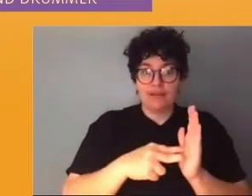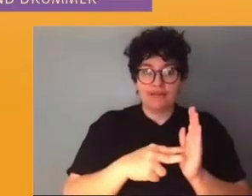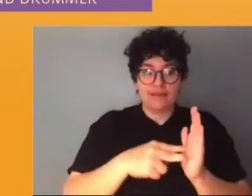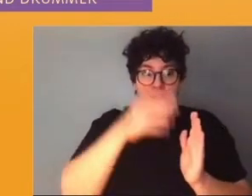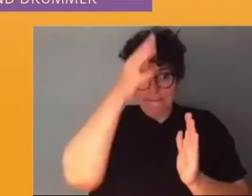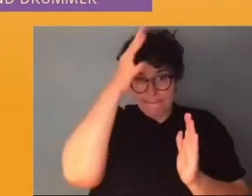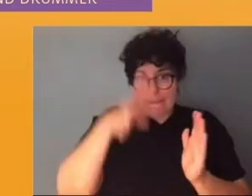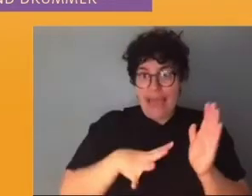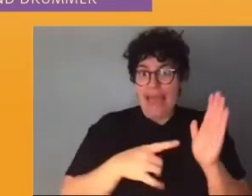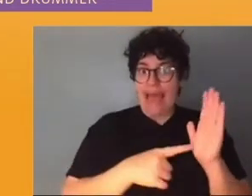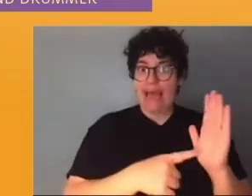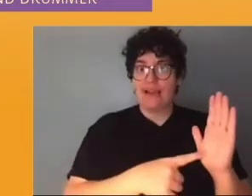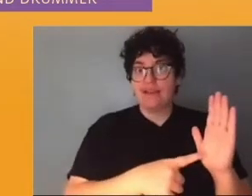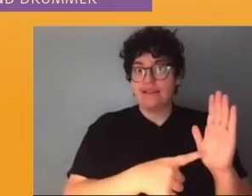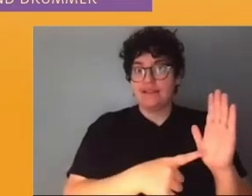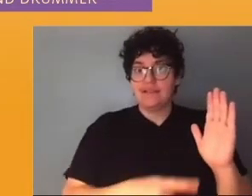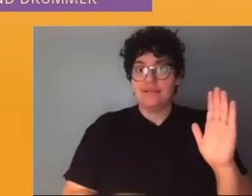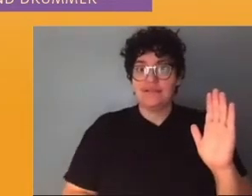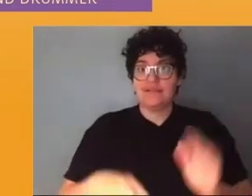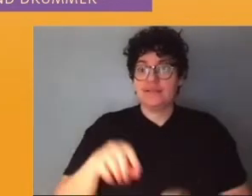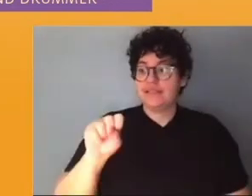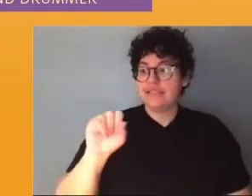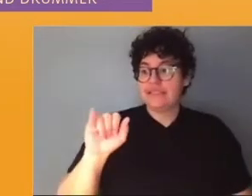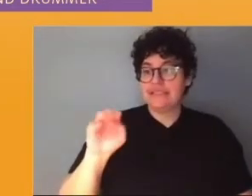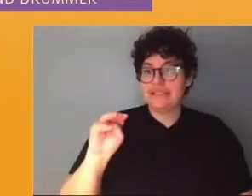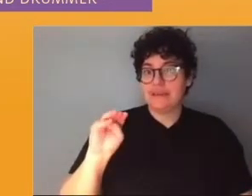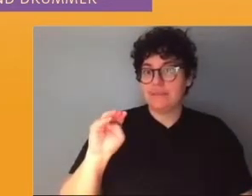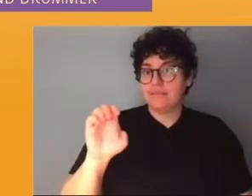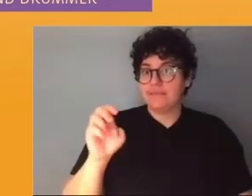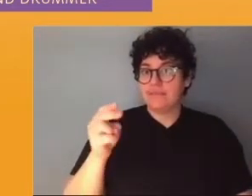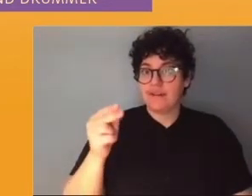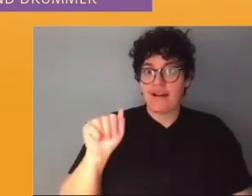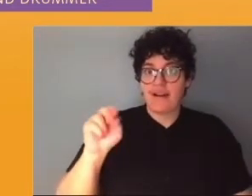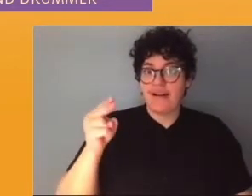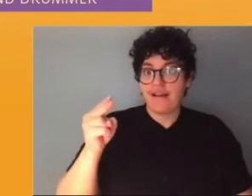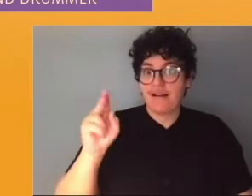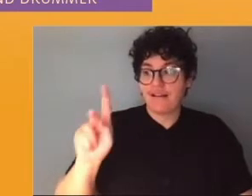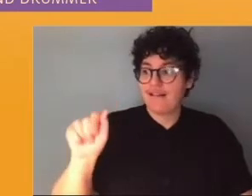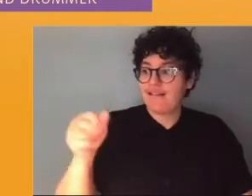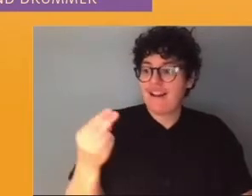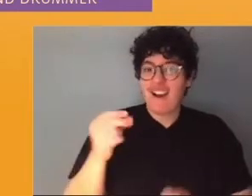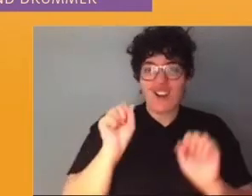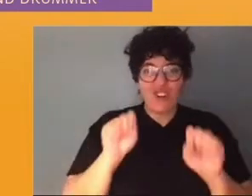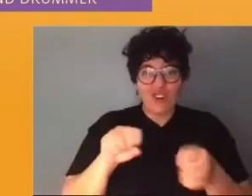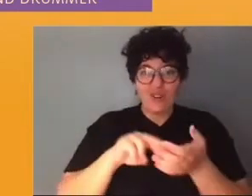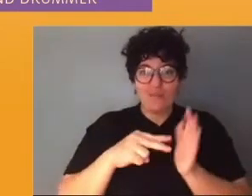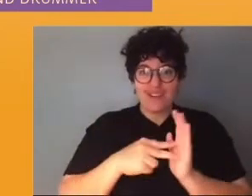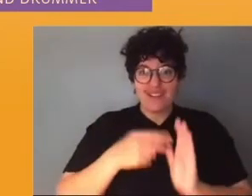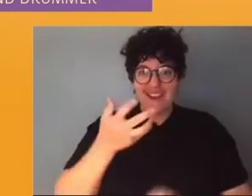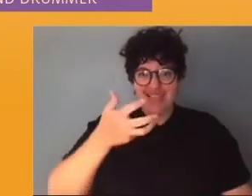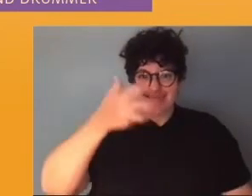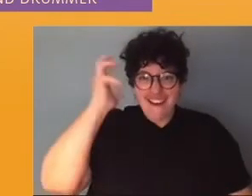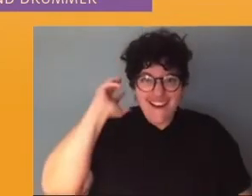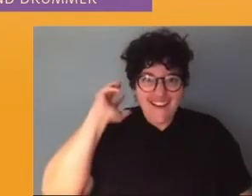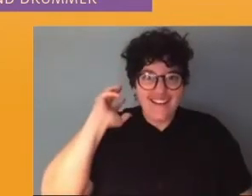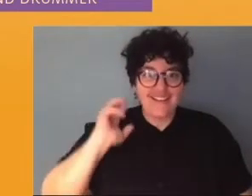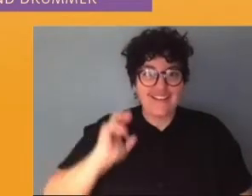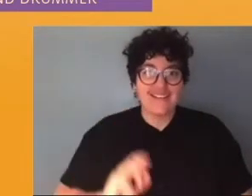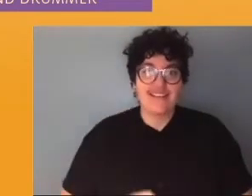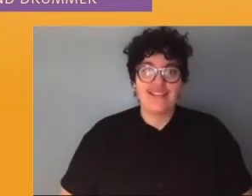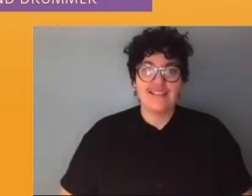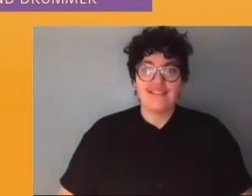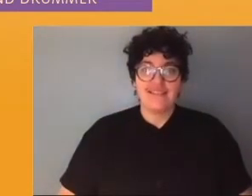o un simhamukha podría ser león. Hay